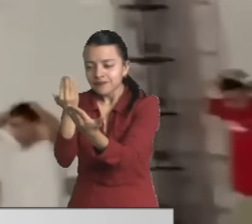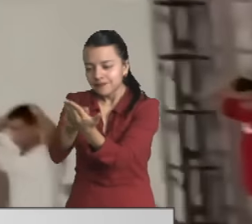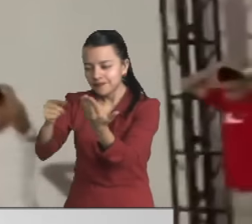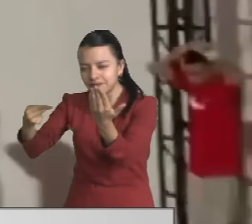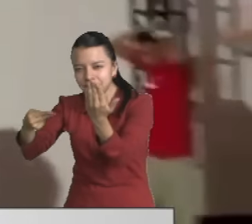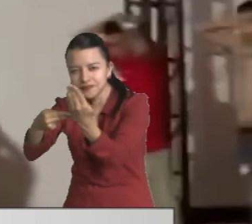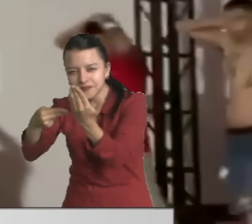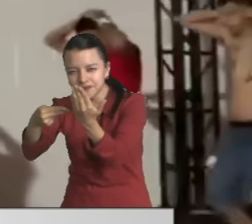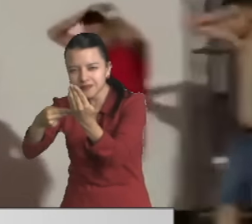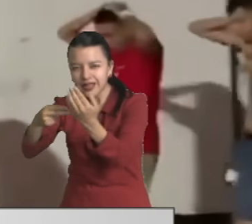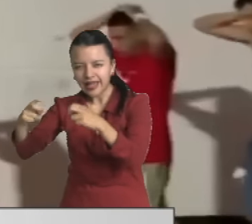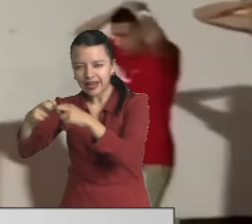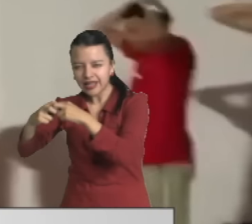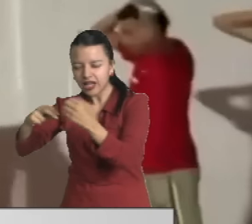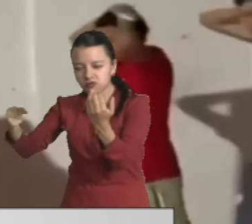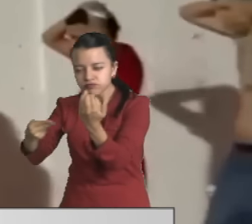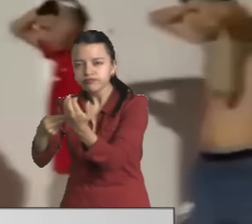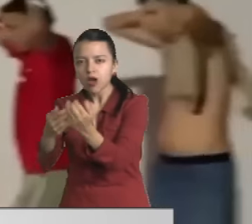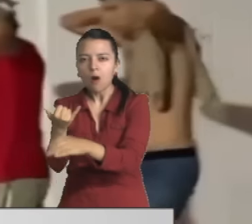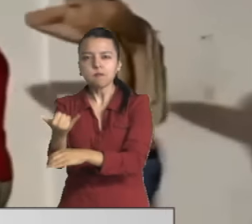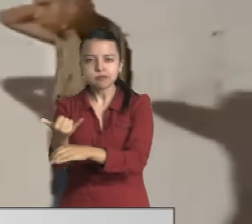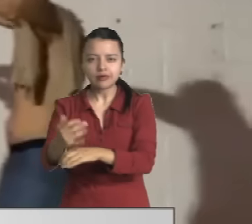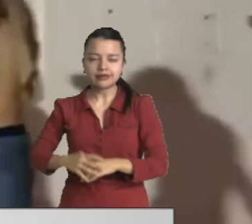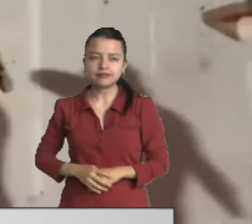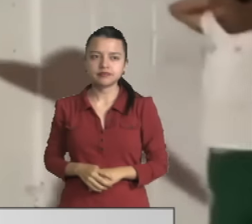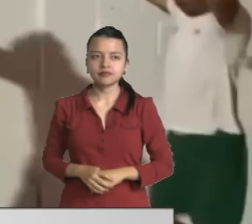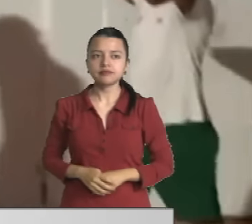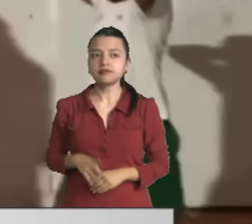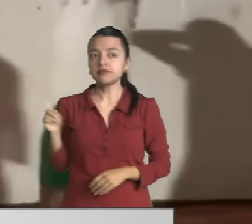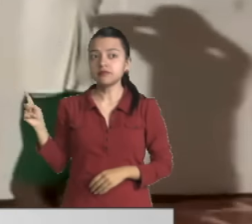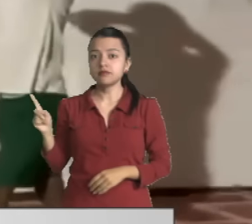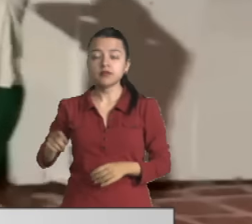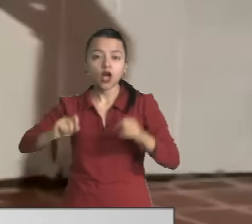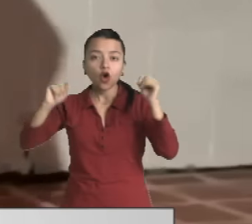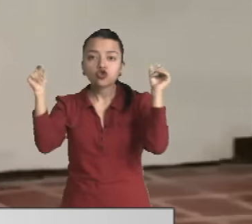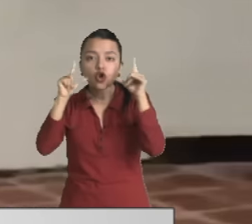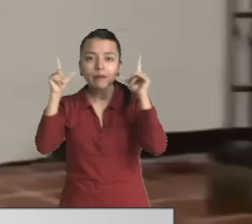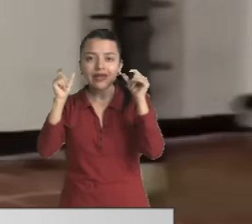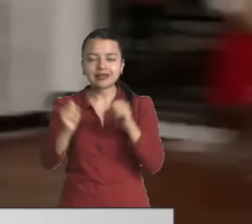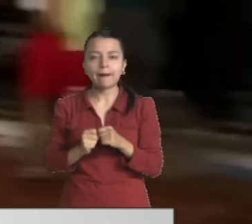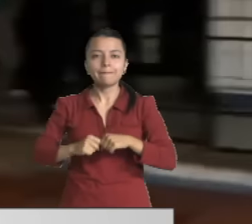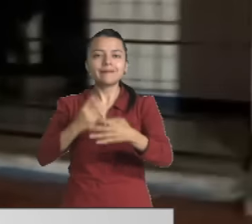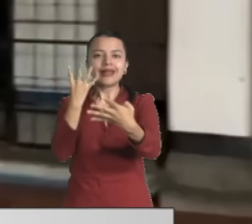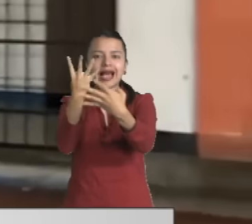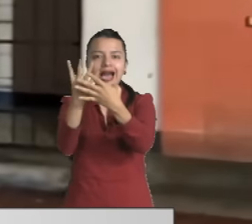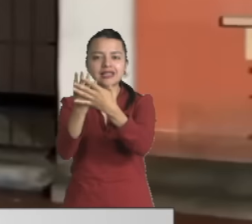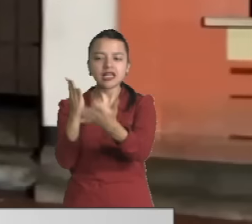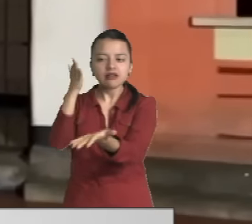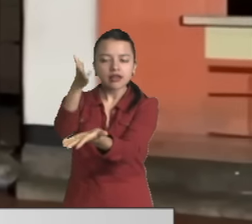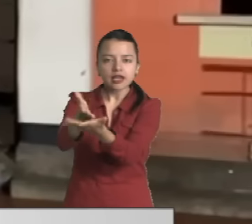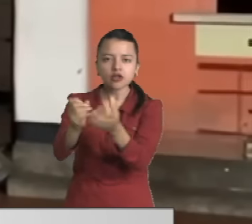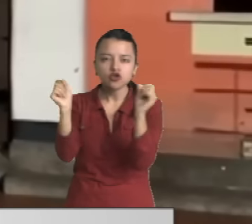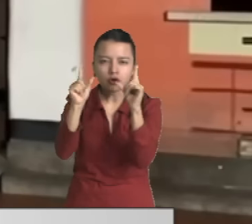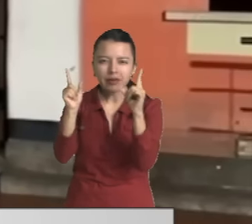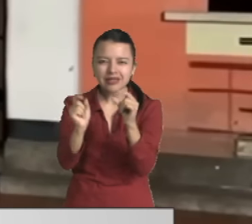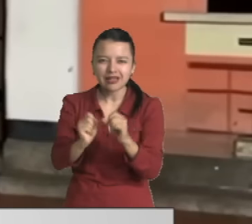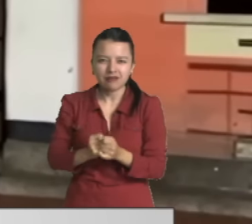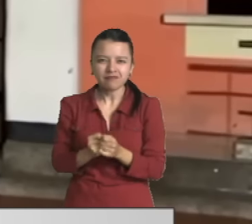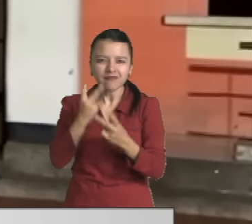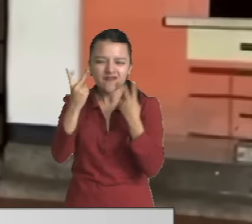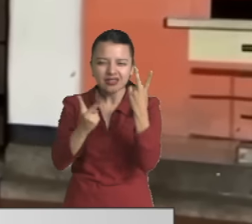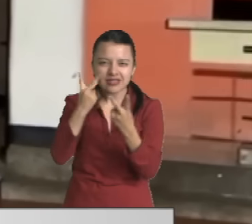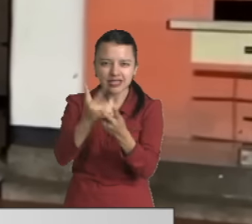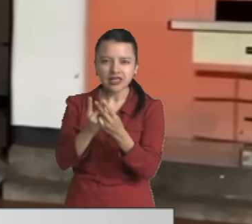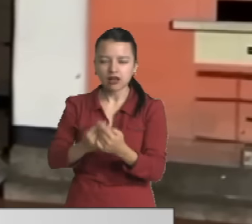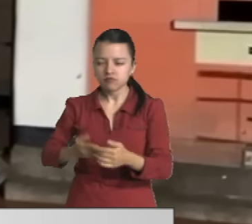policía. La operación se adelantó en desarrollo de acciones para contrarrestar el delito de extorsión que se hace desde